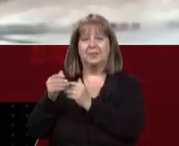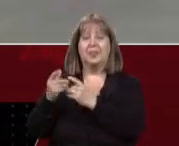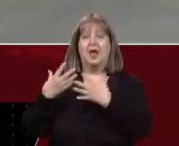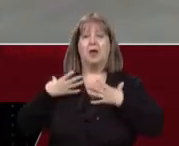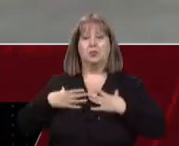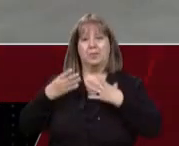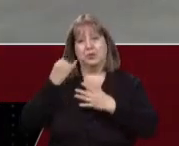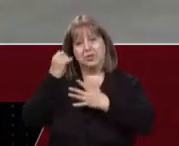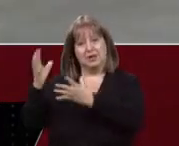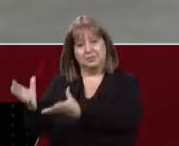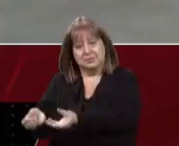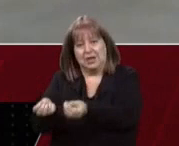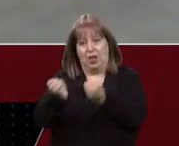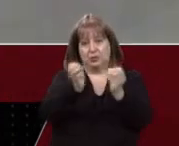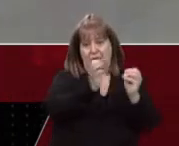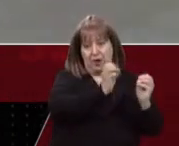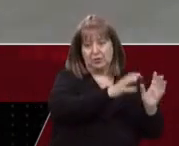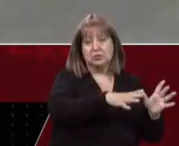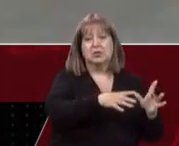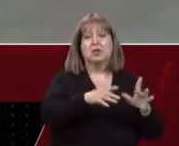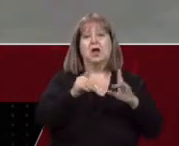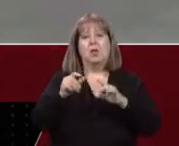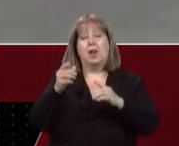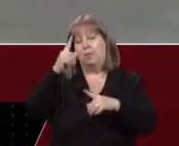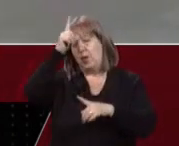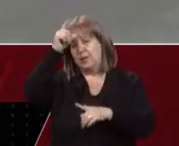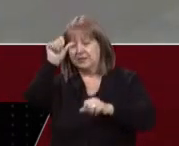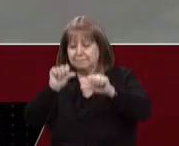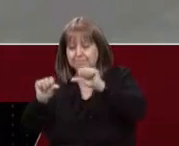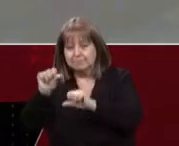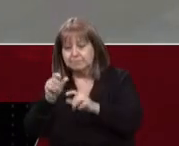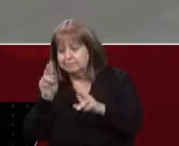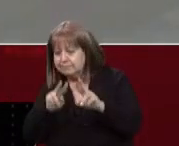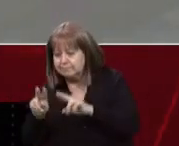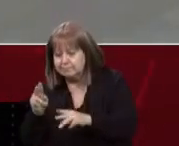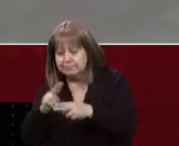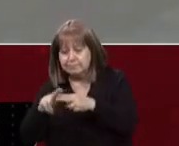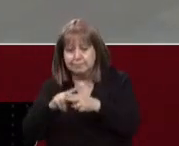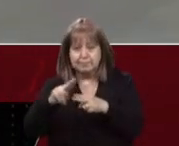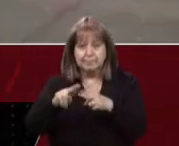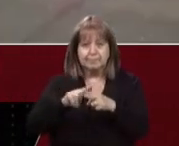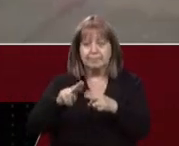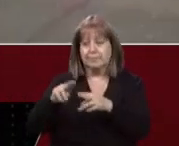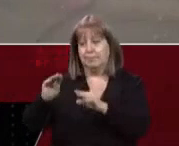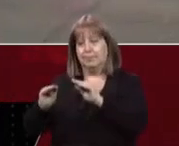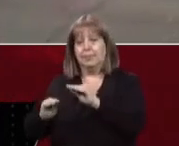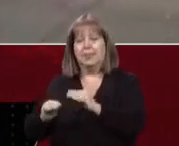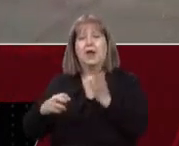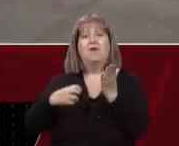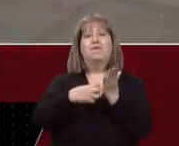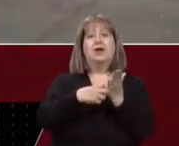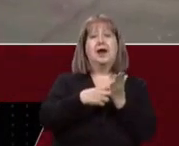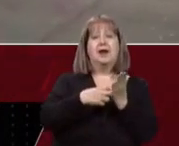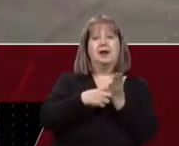el cuerpo sigue trabajando policías científica en el lugar y el fiscal Carlos Torres aún estar peritando también junto